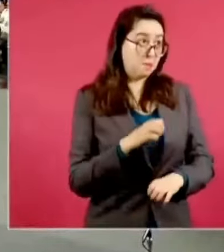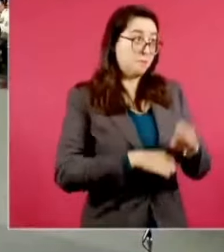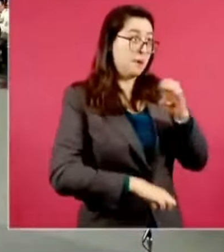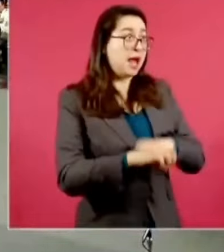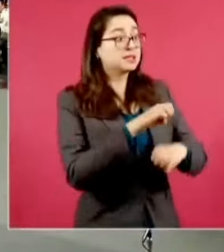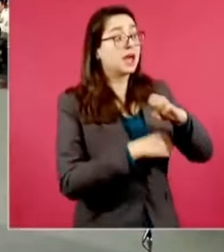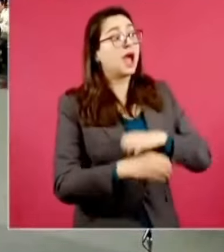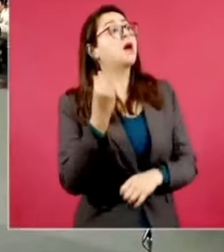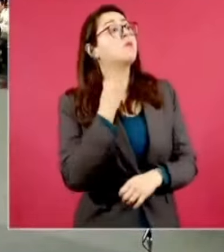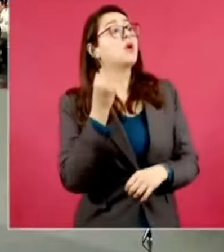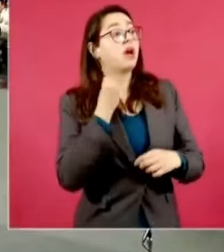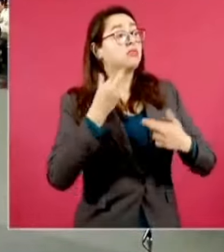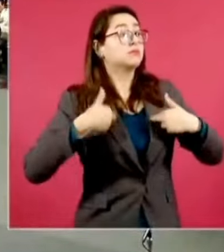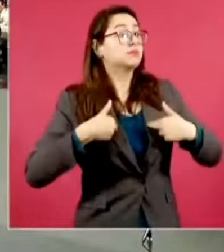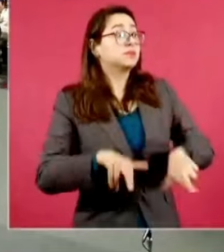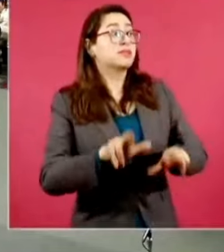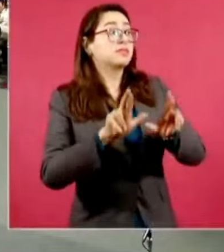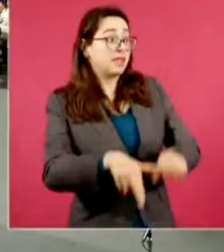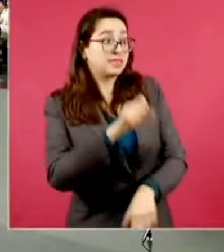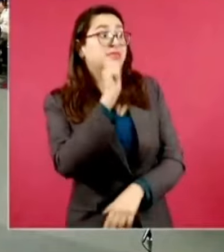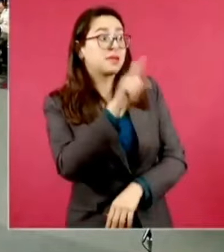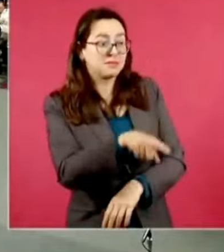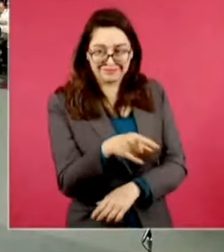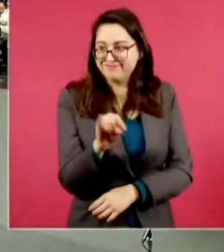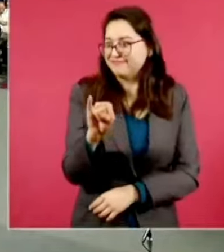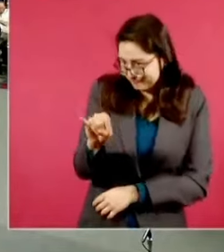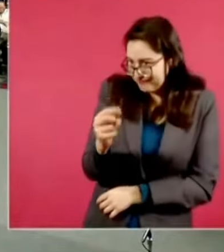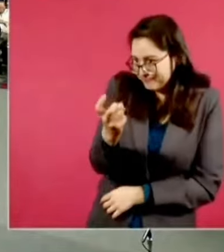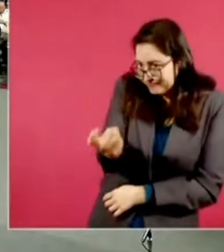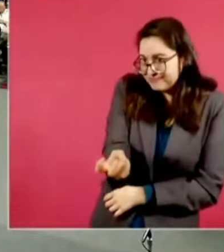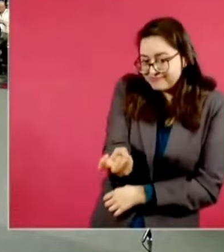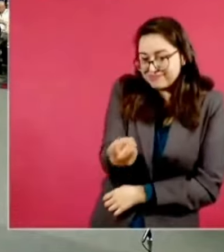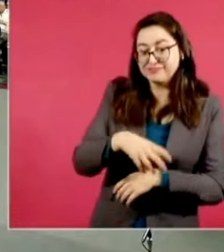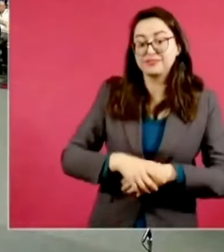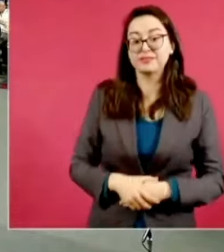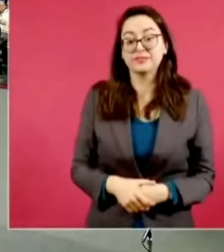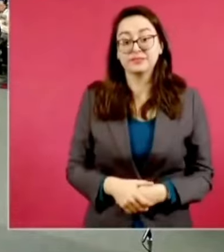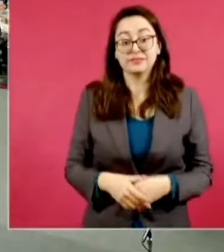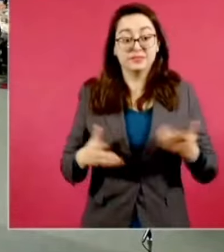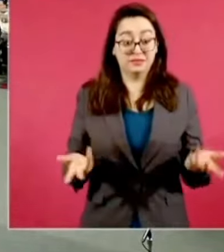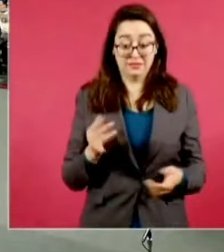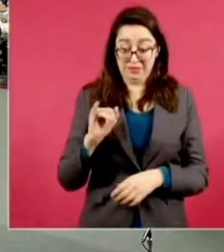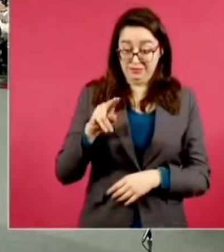sí. Entonces, cuando surge lo del INAI, pues es eso.